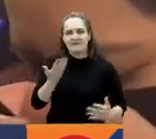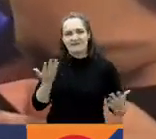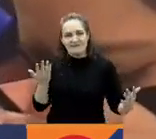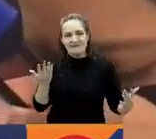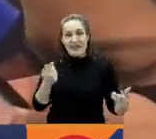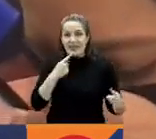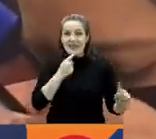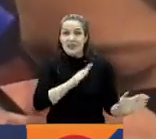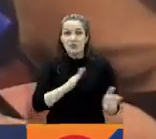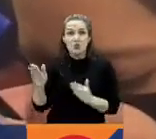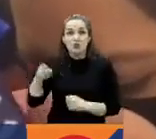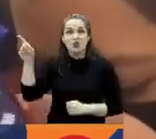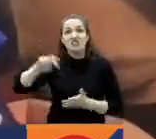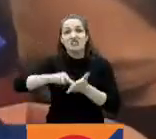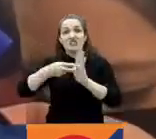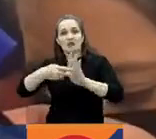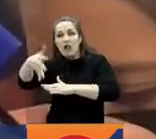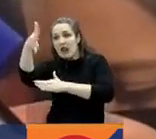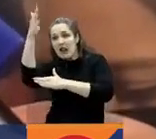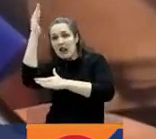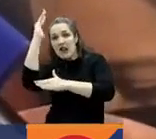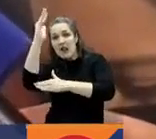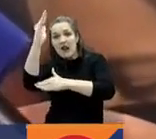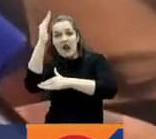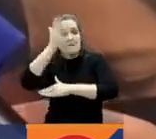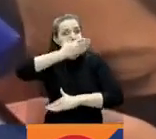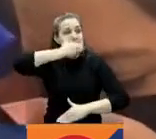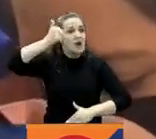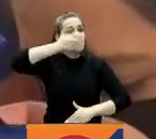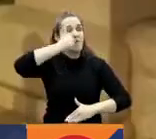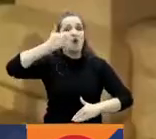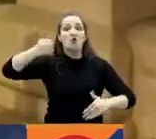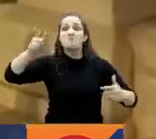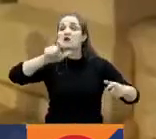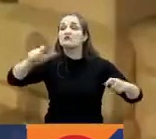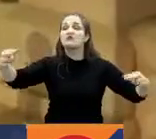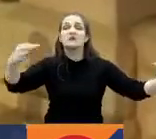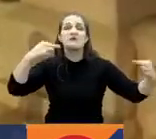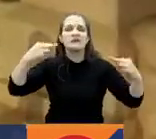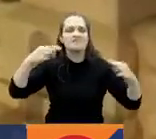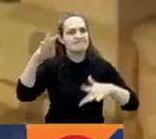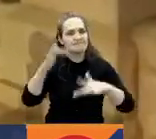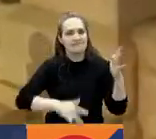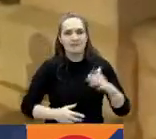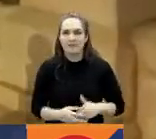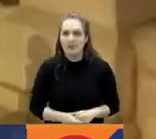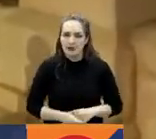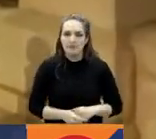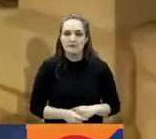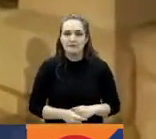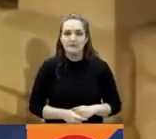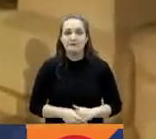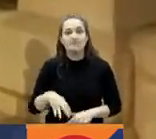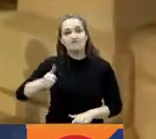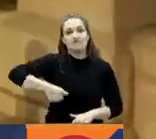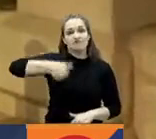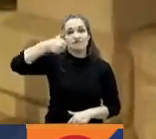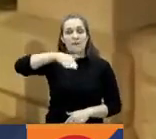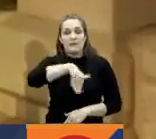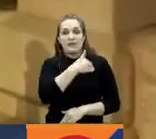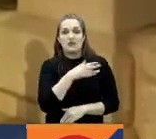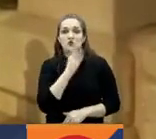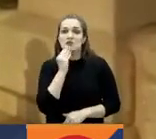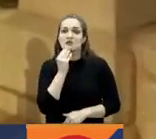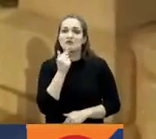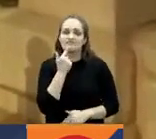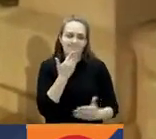son discursos de demagogia, son discursos de populismo. El primer ministro de Israel agradeció al presidente Iván Duque